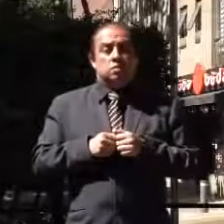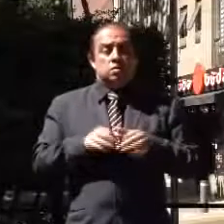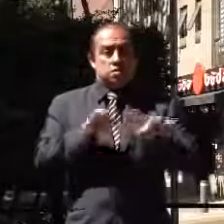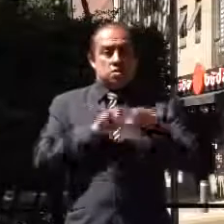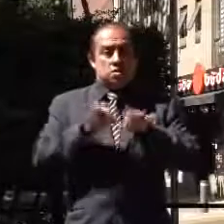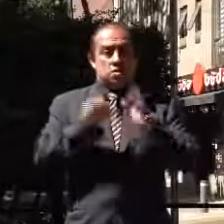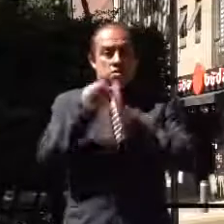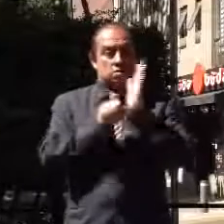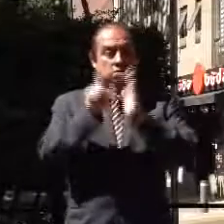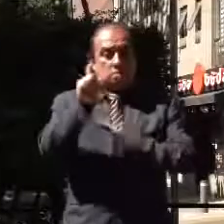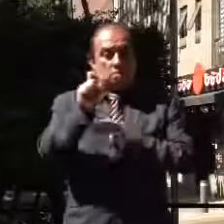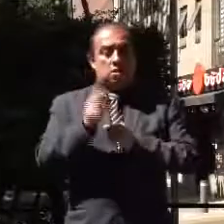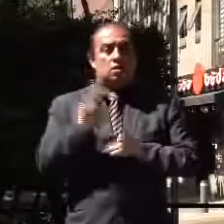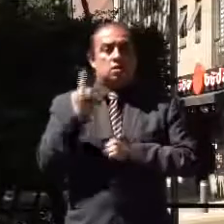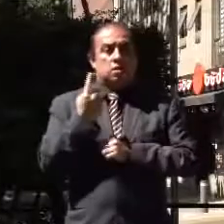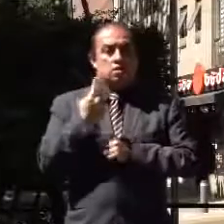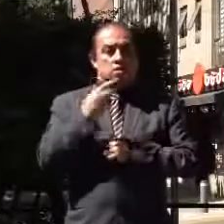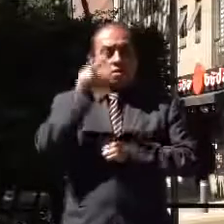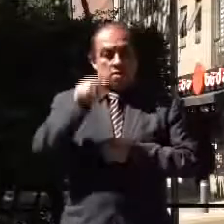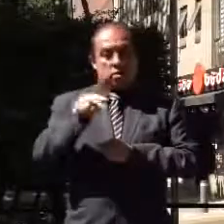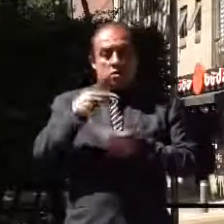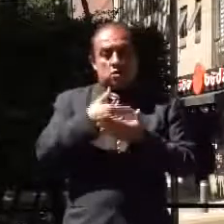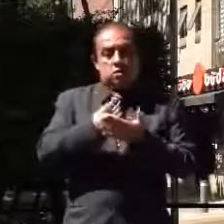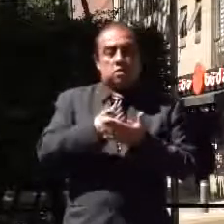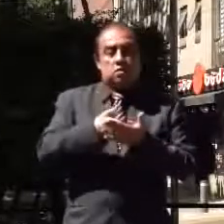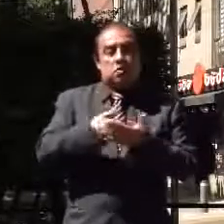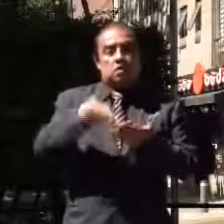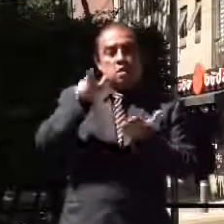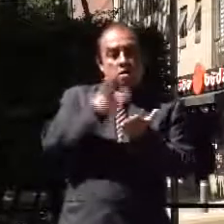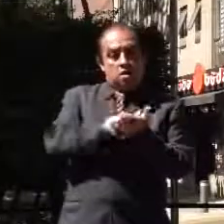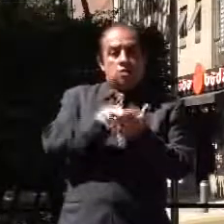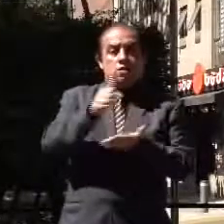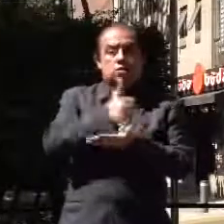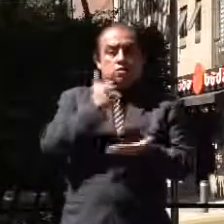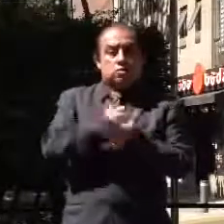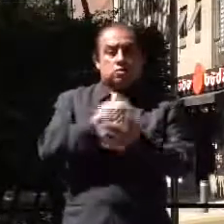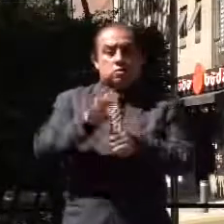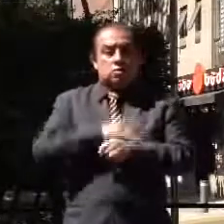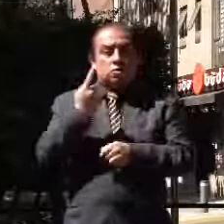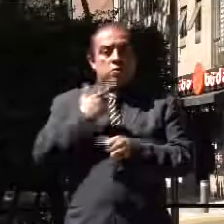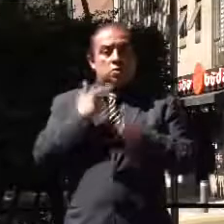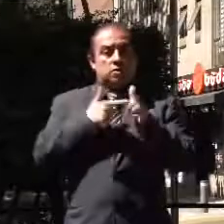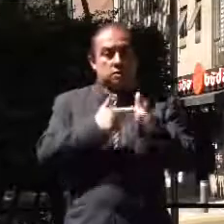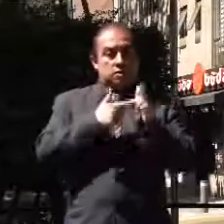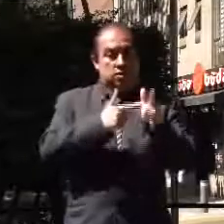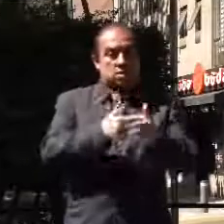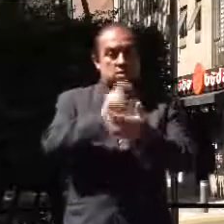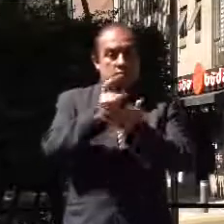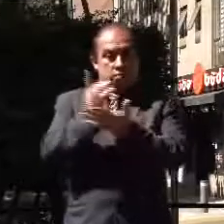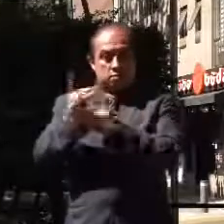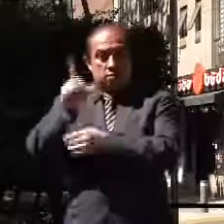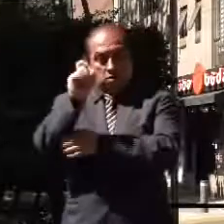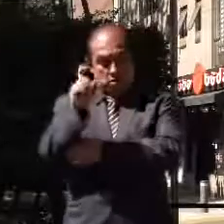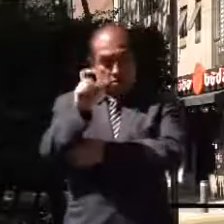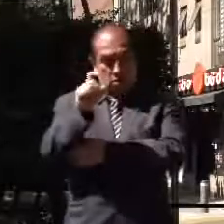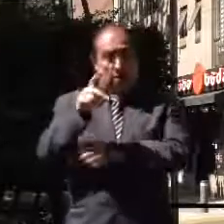son pues héroes de la ciudad porque mantienen la distribución de agua potable, pero no es lo